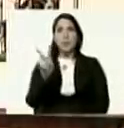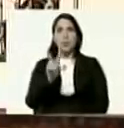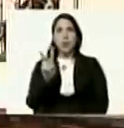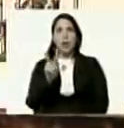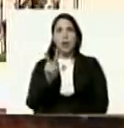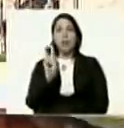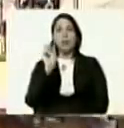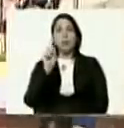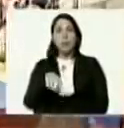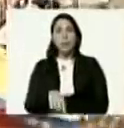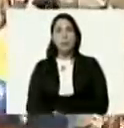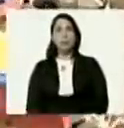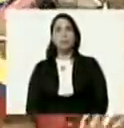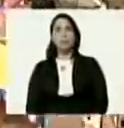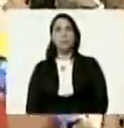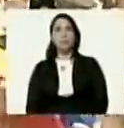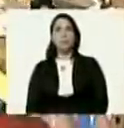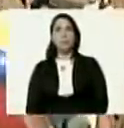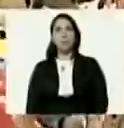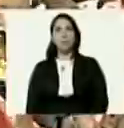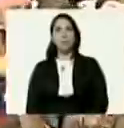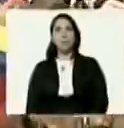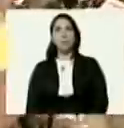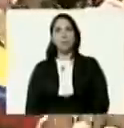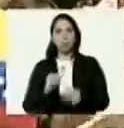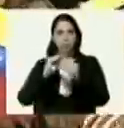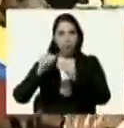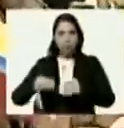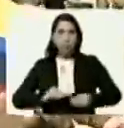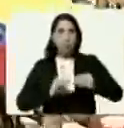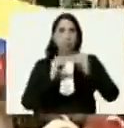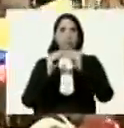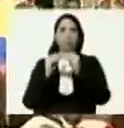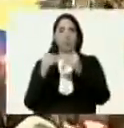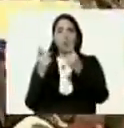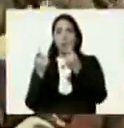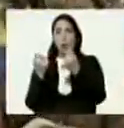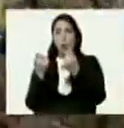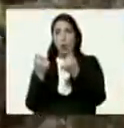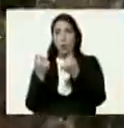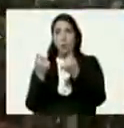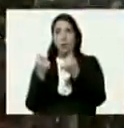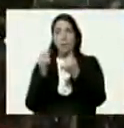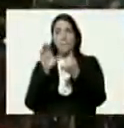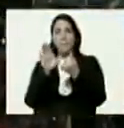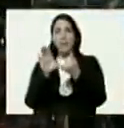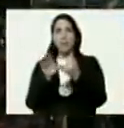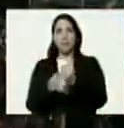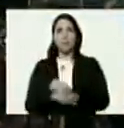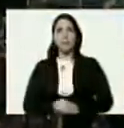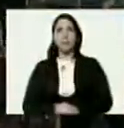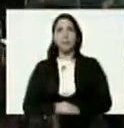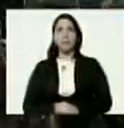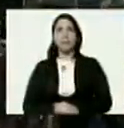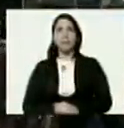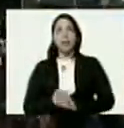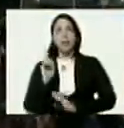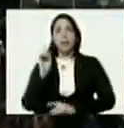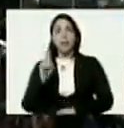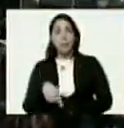así como también la recuperación económica del país.